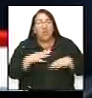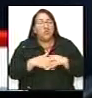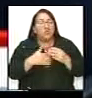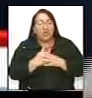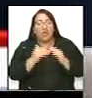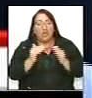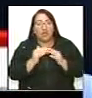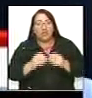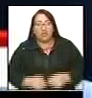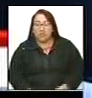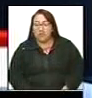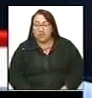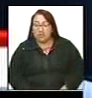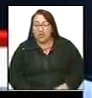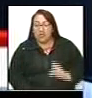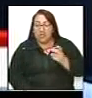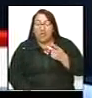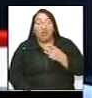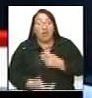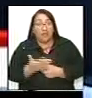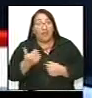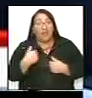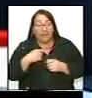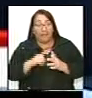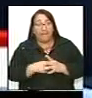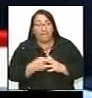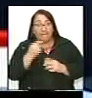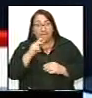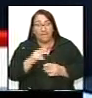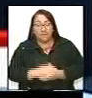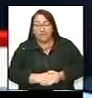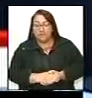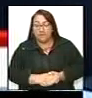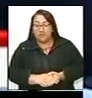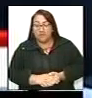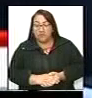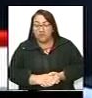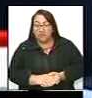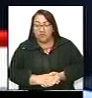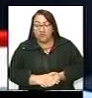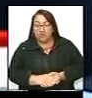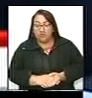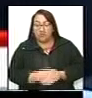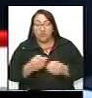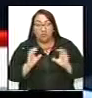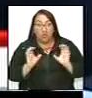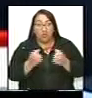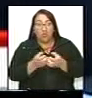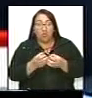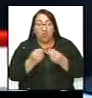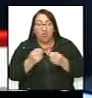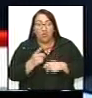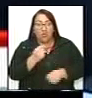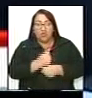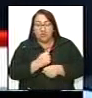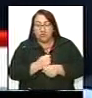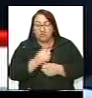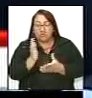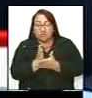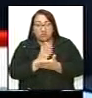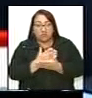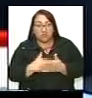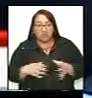la vivienda no entonces creo que debemos empezar a ver más como sector y como un trabajo multisectorial